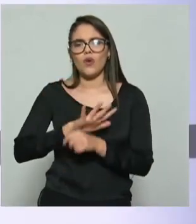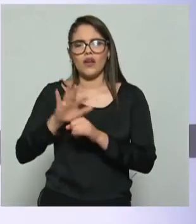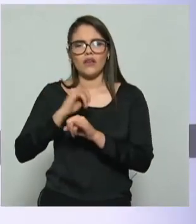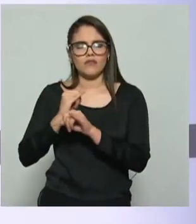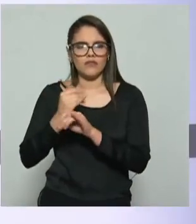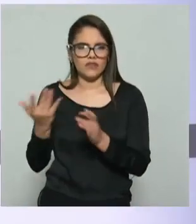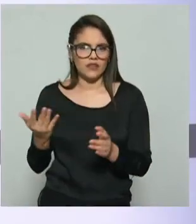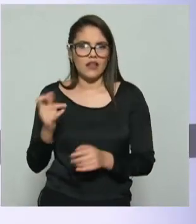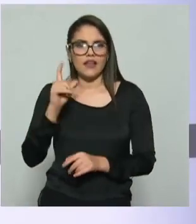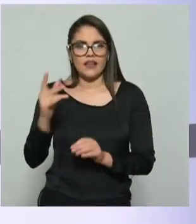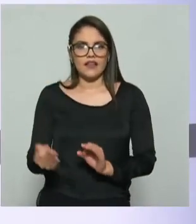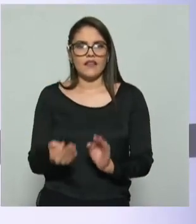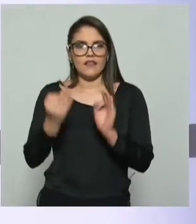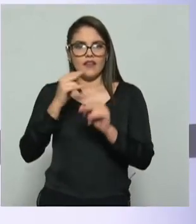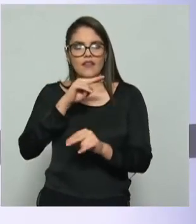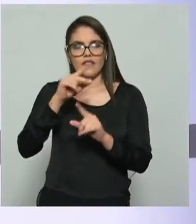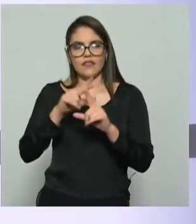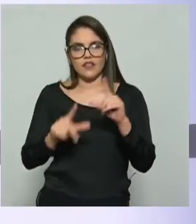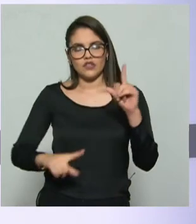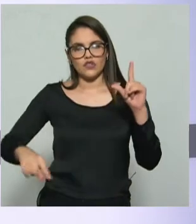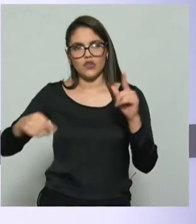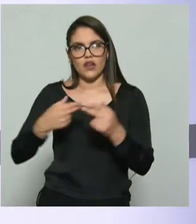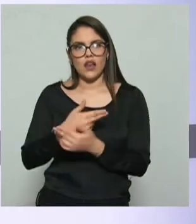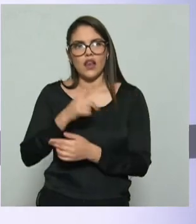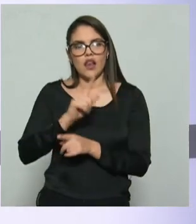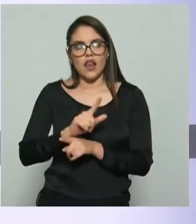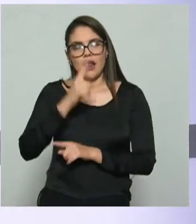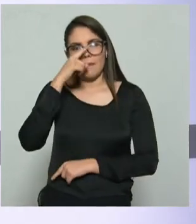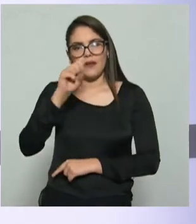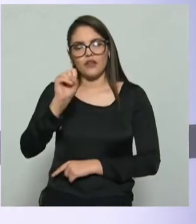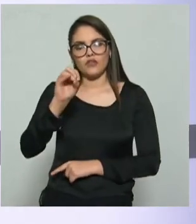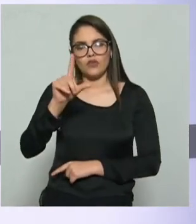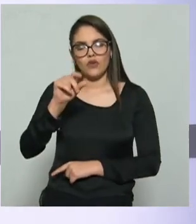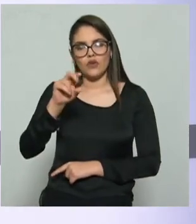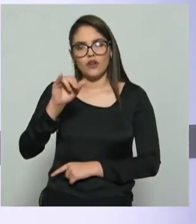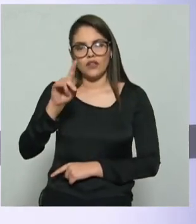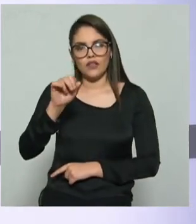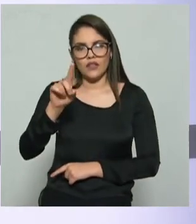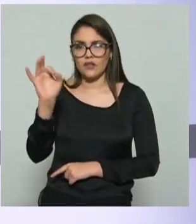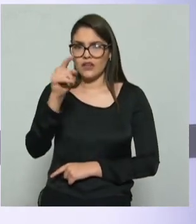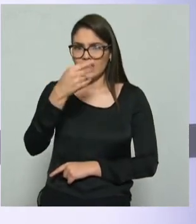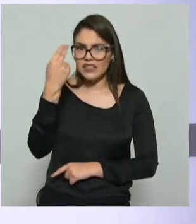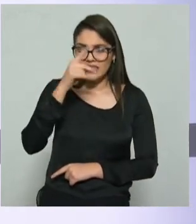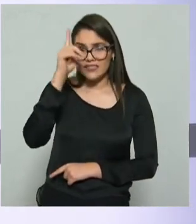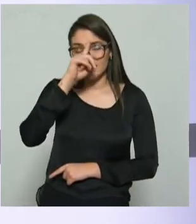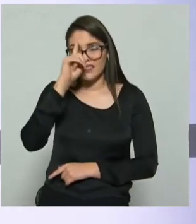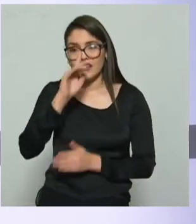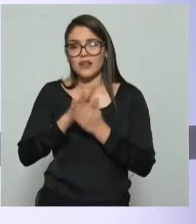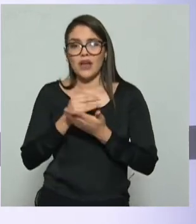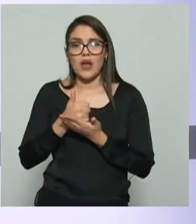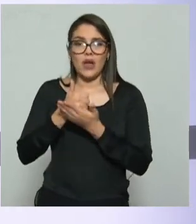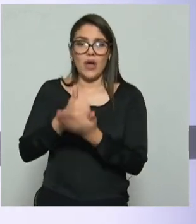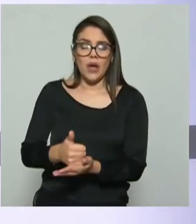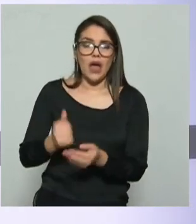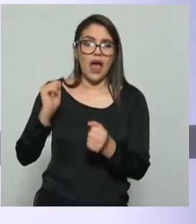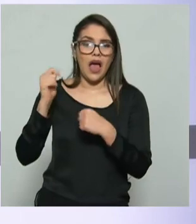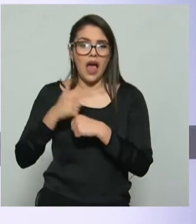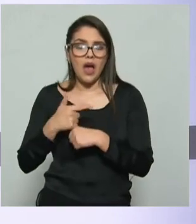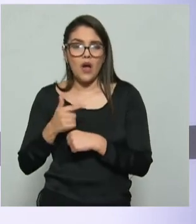doble moral, porque lo que hacemos en privado nos lo hace en público, justamente para denostar, para decir que no